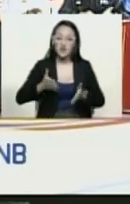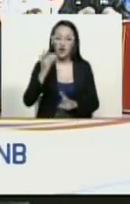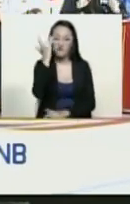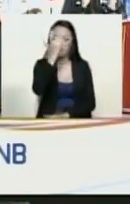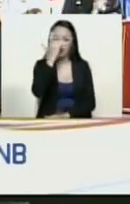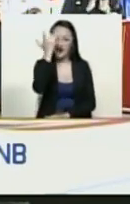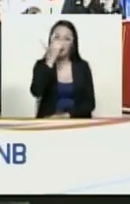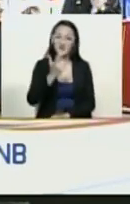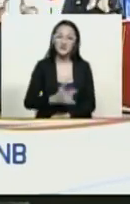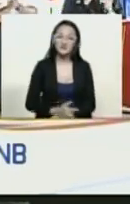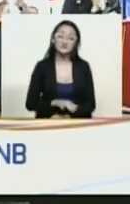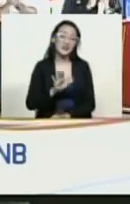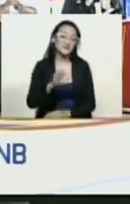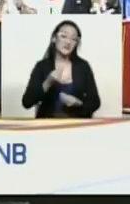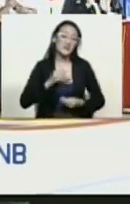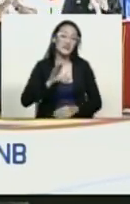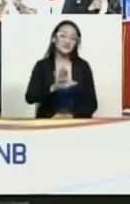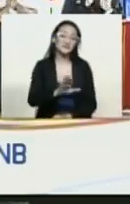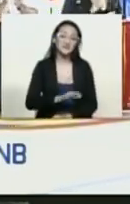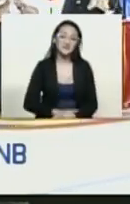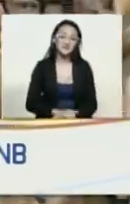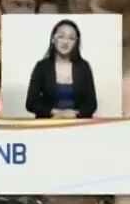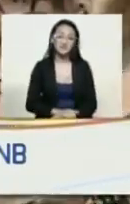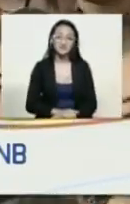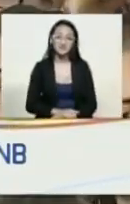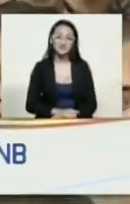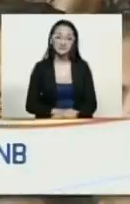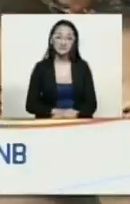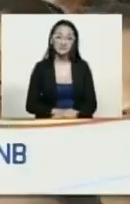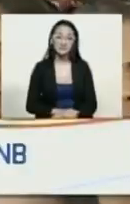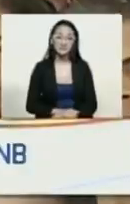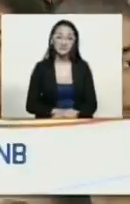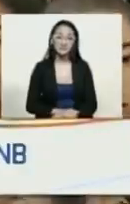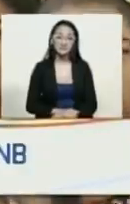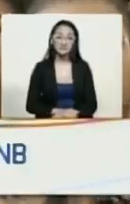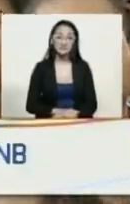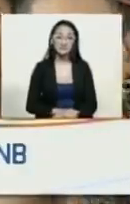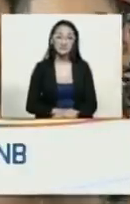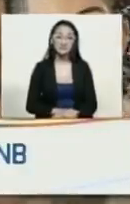africanos. Así es la vida. Así es la vida.